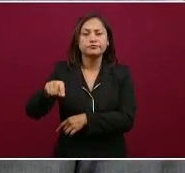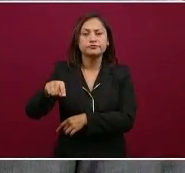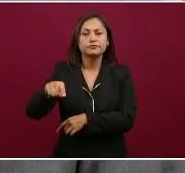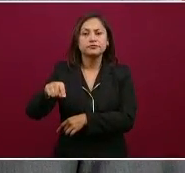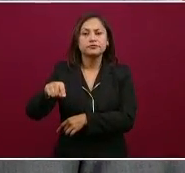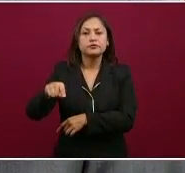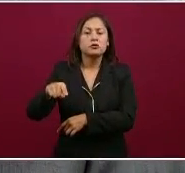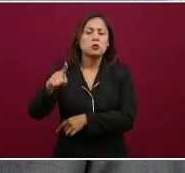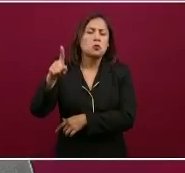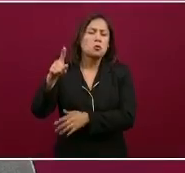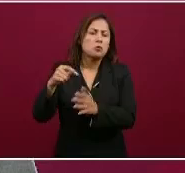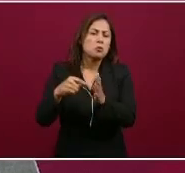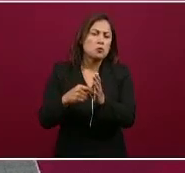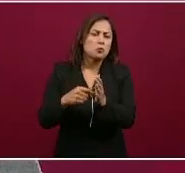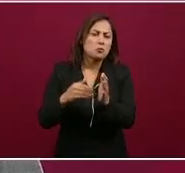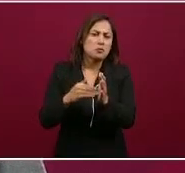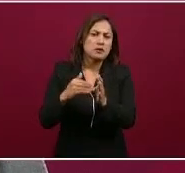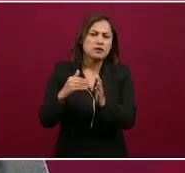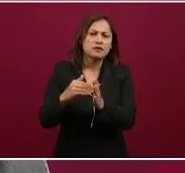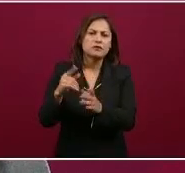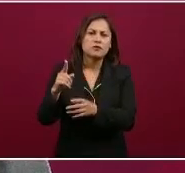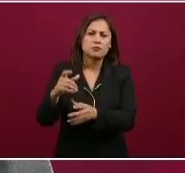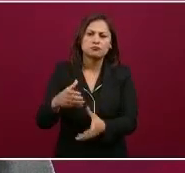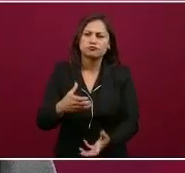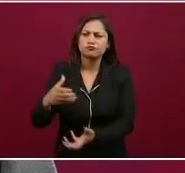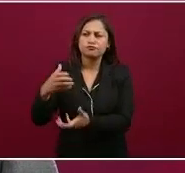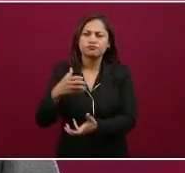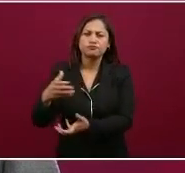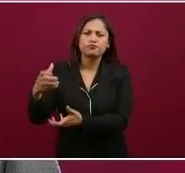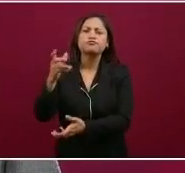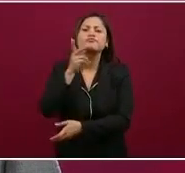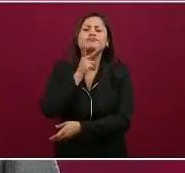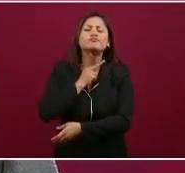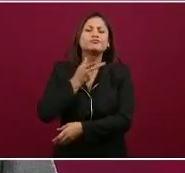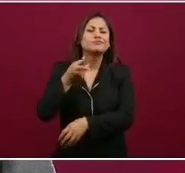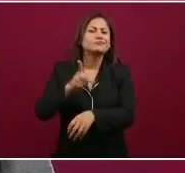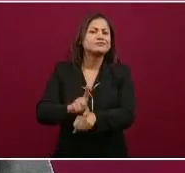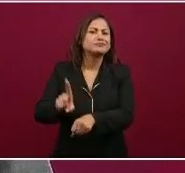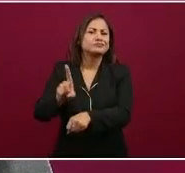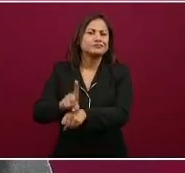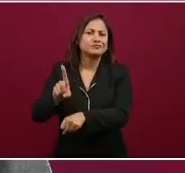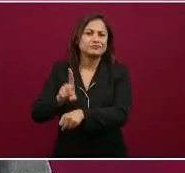más de 1 millón de barriles diarios de petróleo.